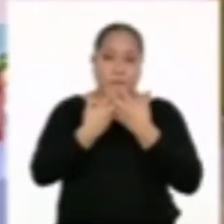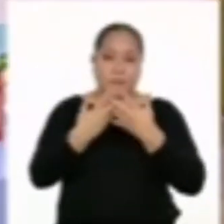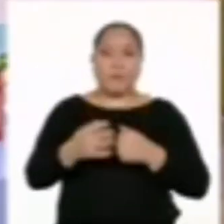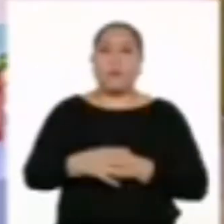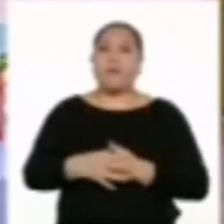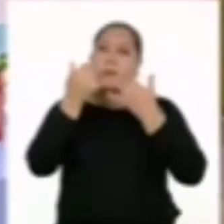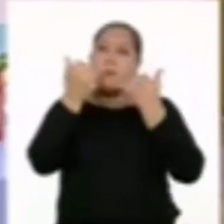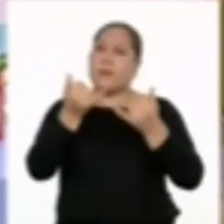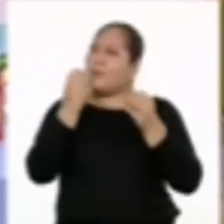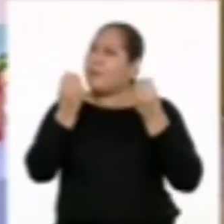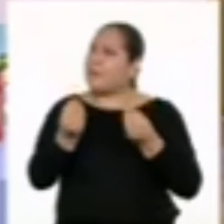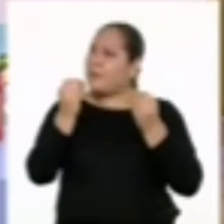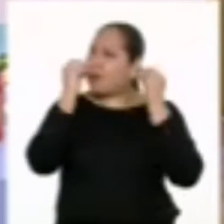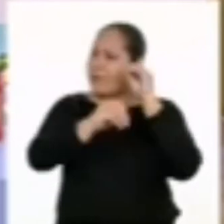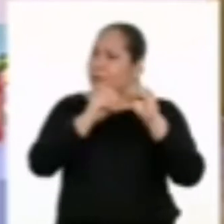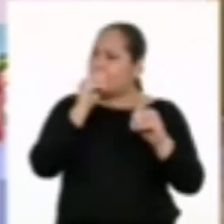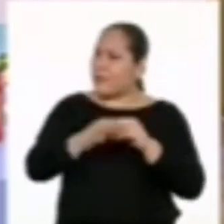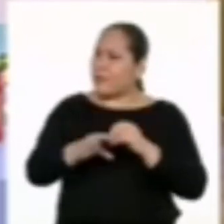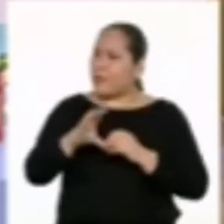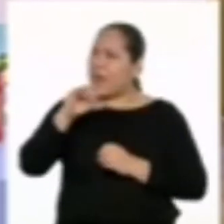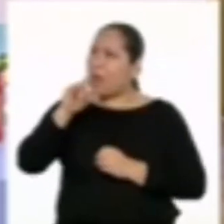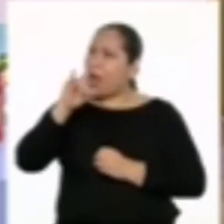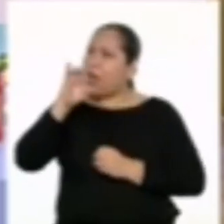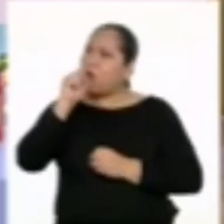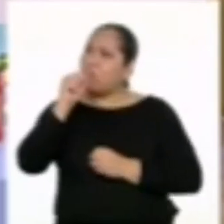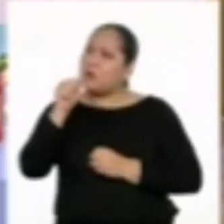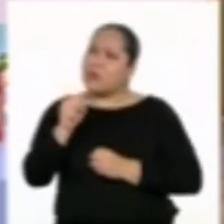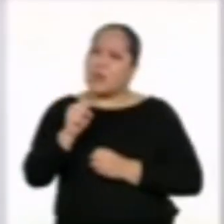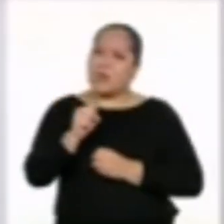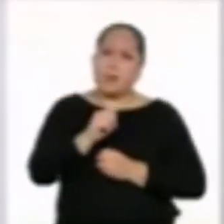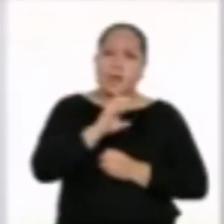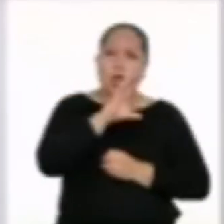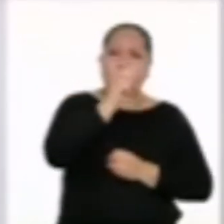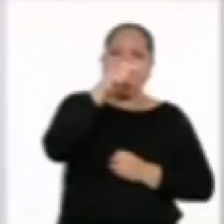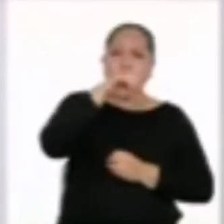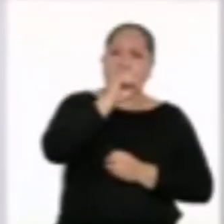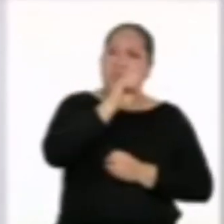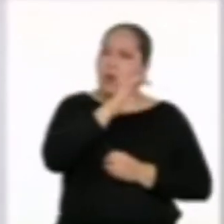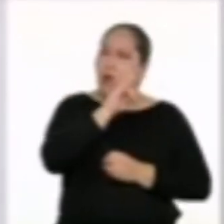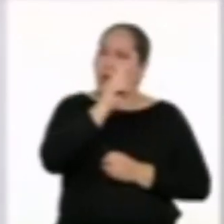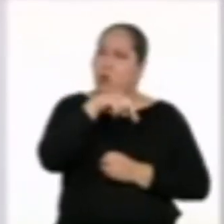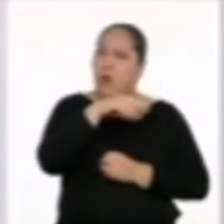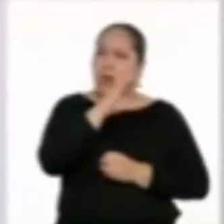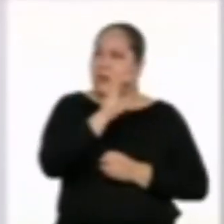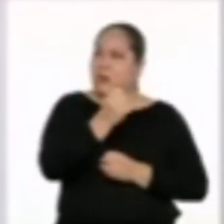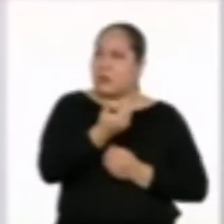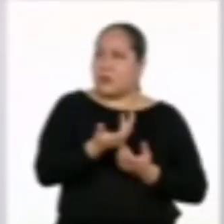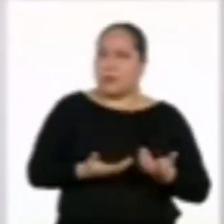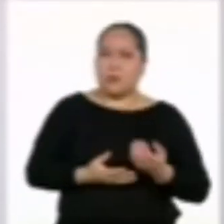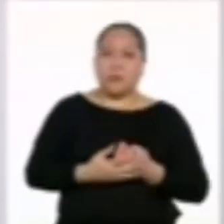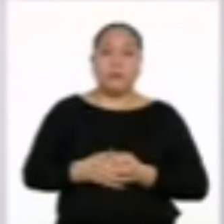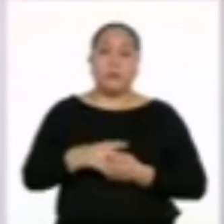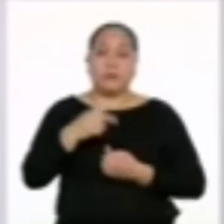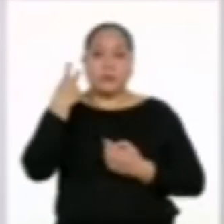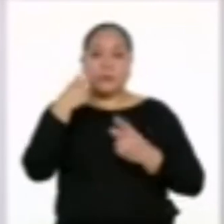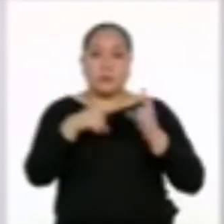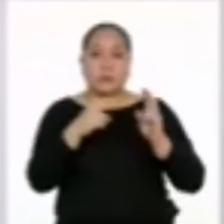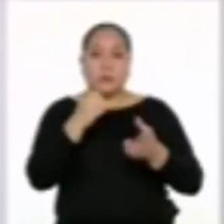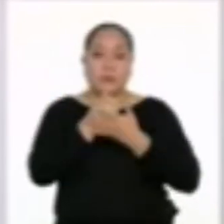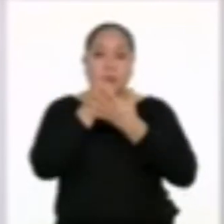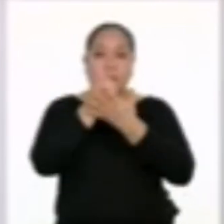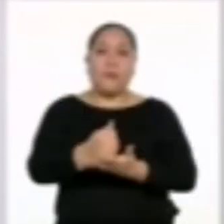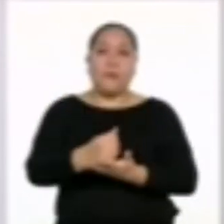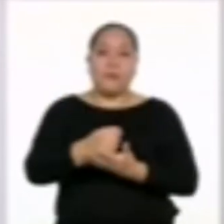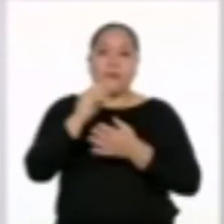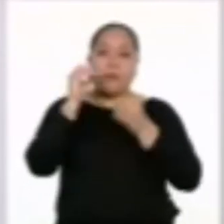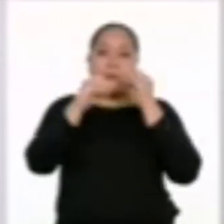Ahora, ¿cómo vamos a plantear las causas y las consecuencias de nuestro problema? Podemos valernos de una herramienta que nos ayuda